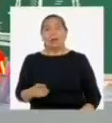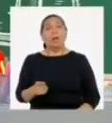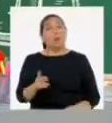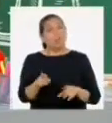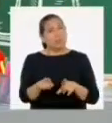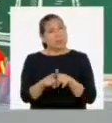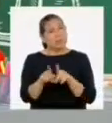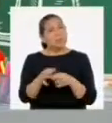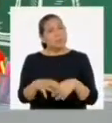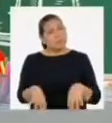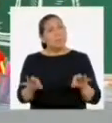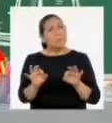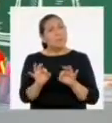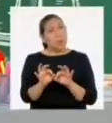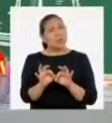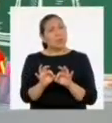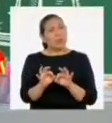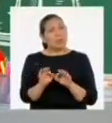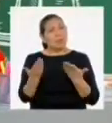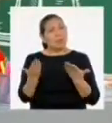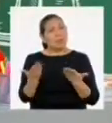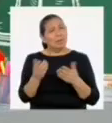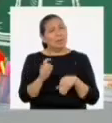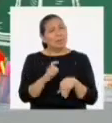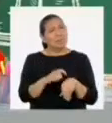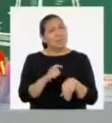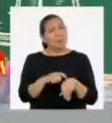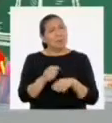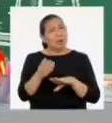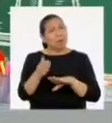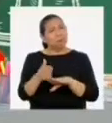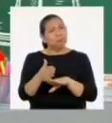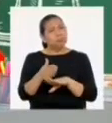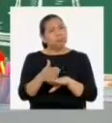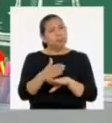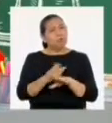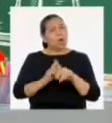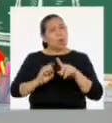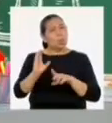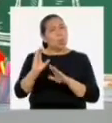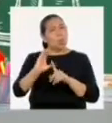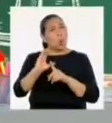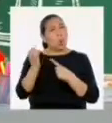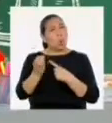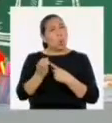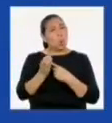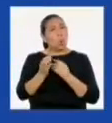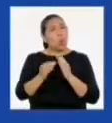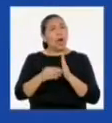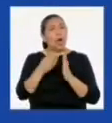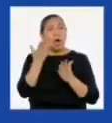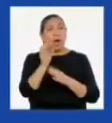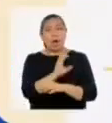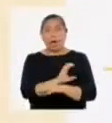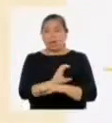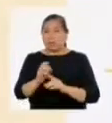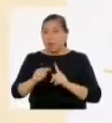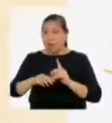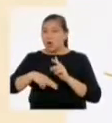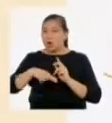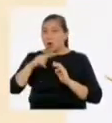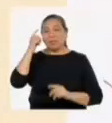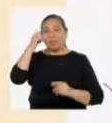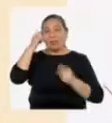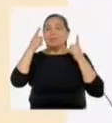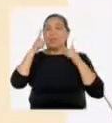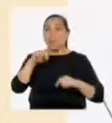Profesora, también es importante que nos ubiquemos en el tiempo en el que se desarrollaron algunas culturas de la costa norte, ¿verdad?